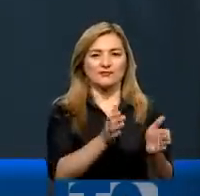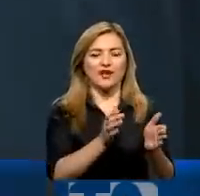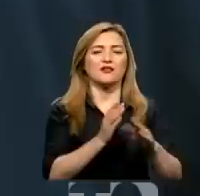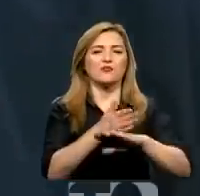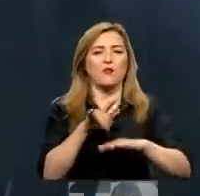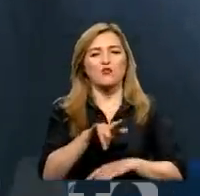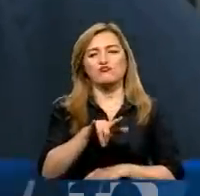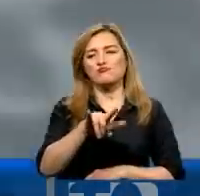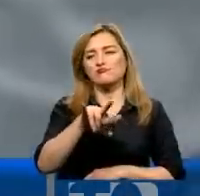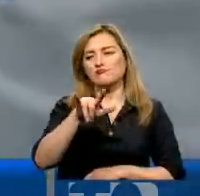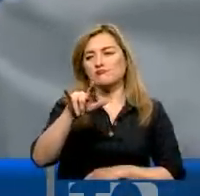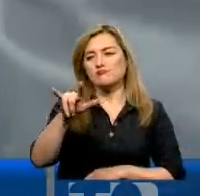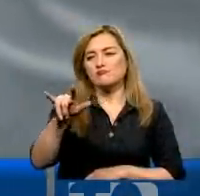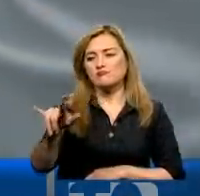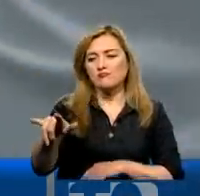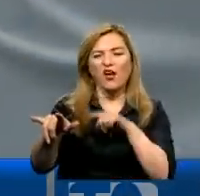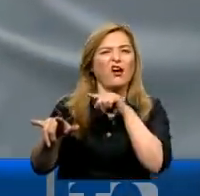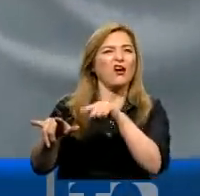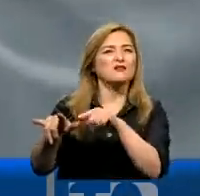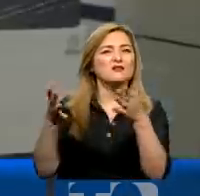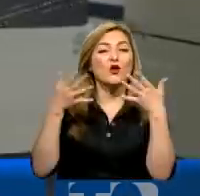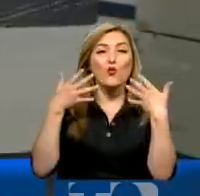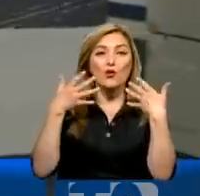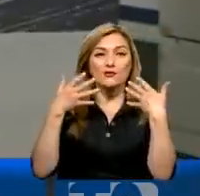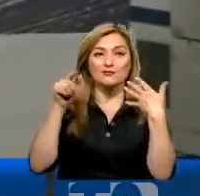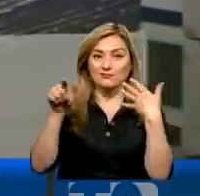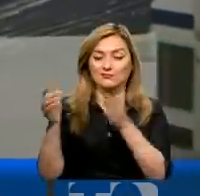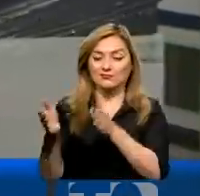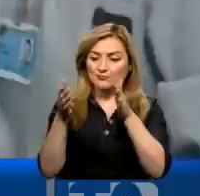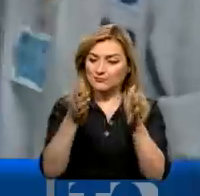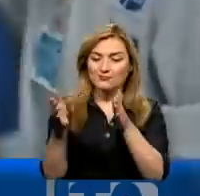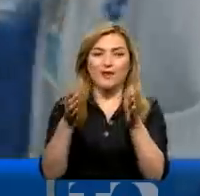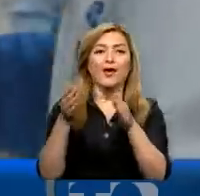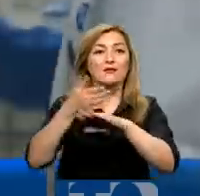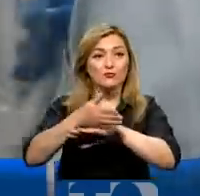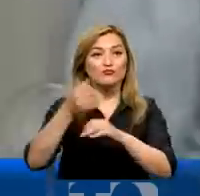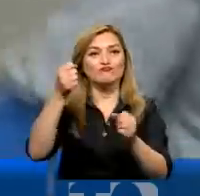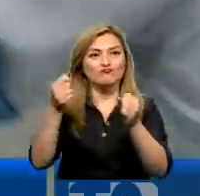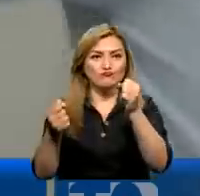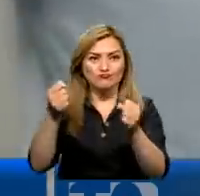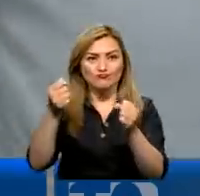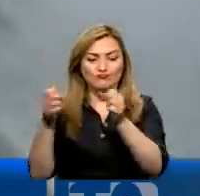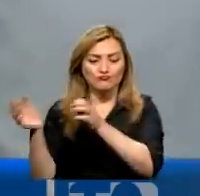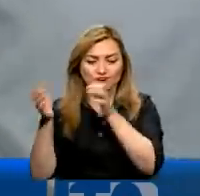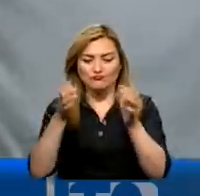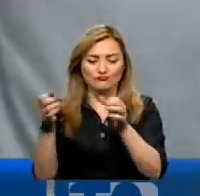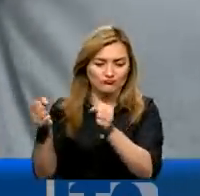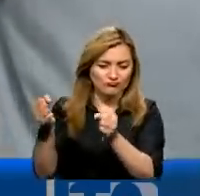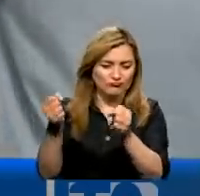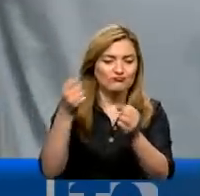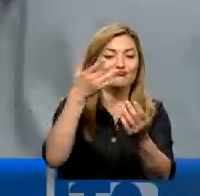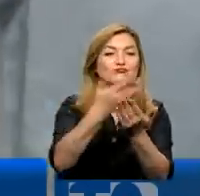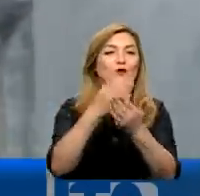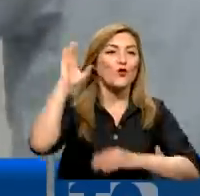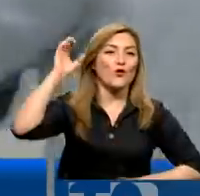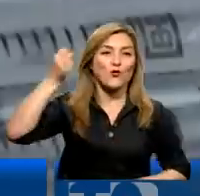a Guayaquil, donde a su vez un número determinado de vacunas serán llevadas vía terrestre a Cuenca. Esta cartera de Estado